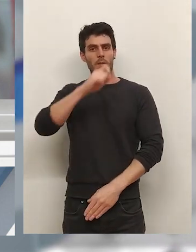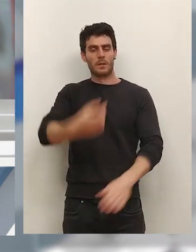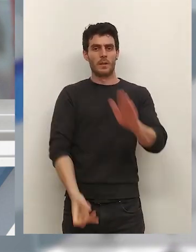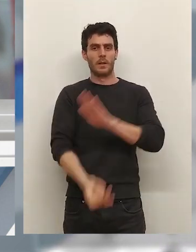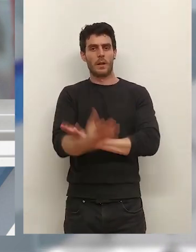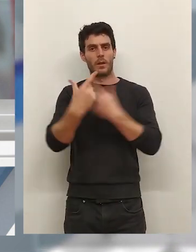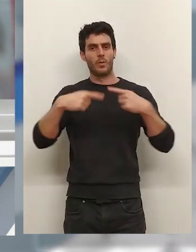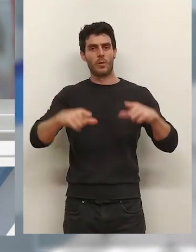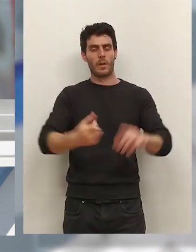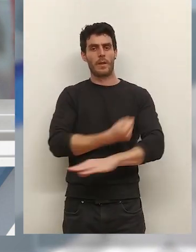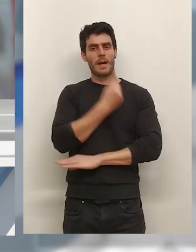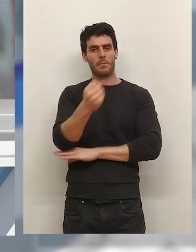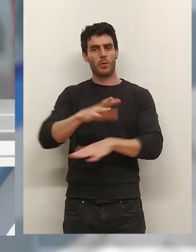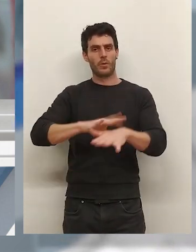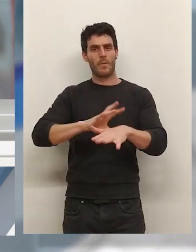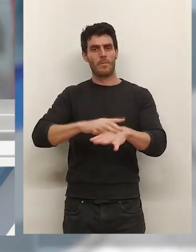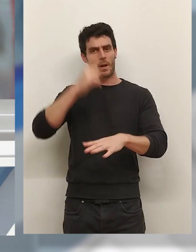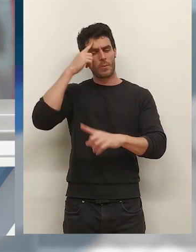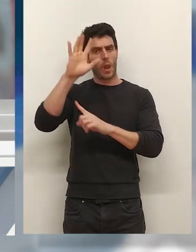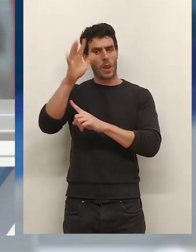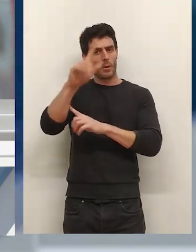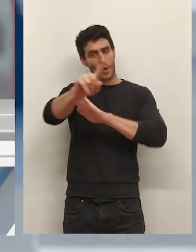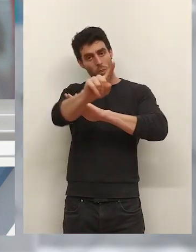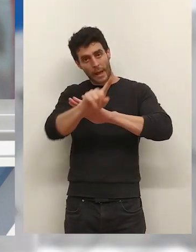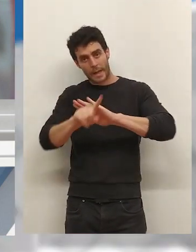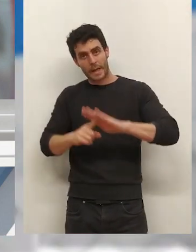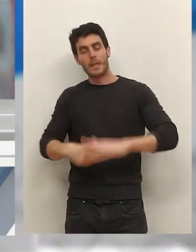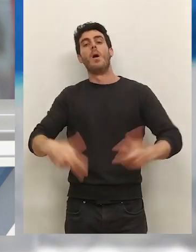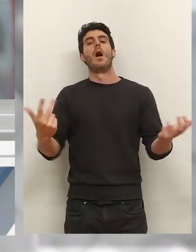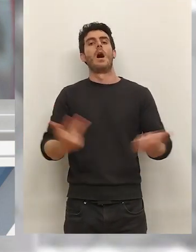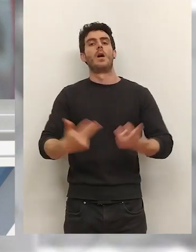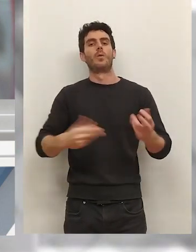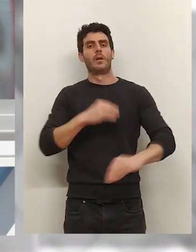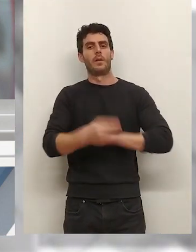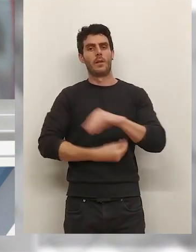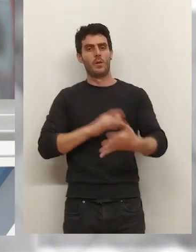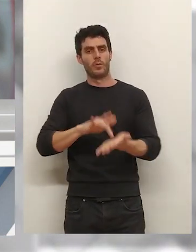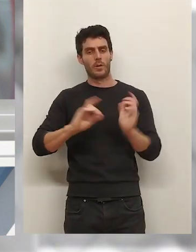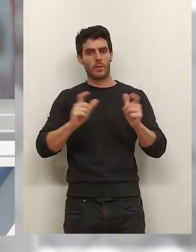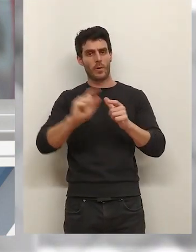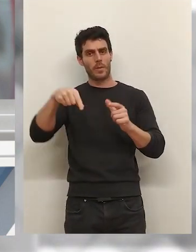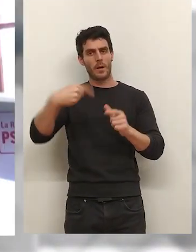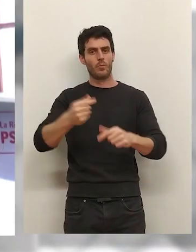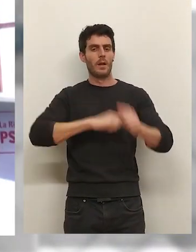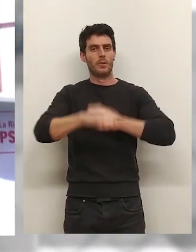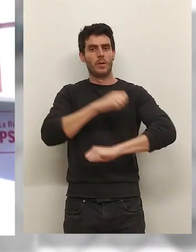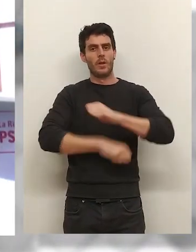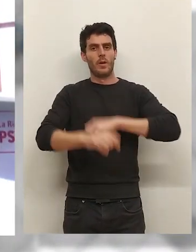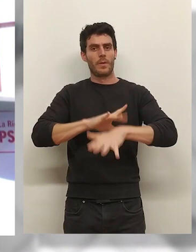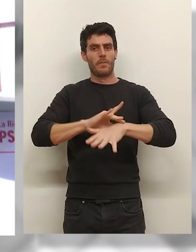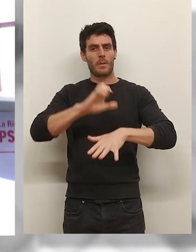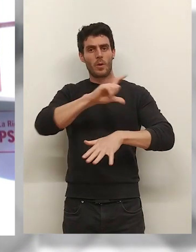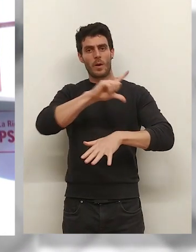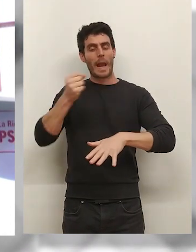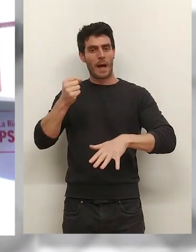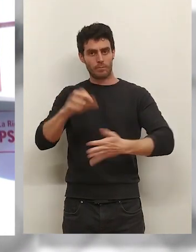creación de una unidad de apoyo para enfermos neurodegenerativos agudos. Lo ha hecho tras reunirse con la Asociación de Enfermos de